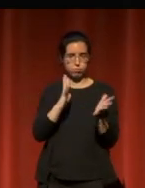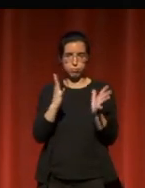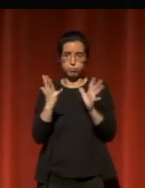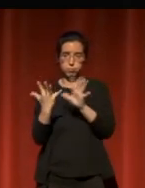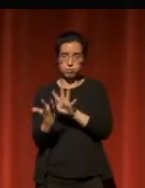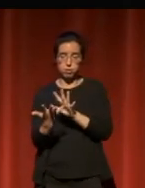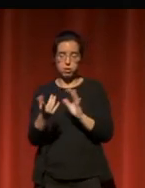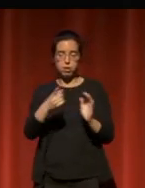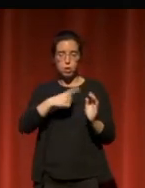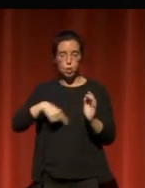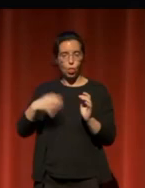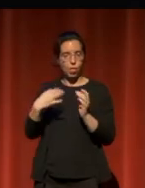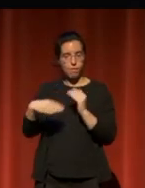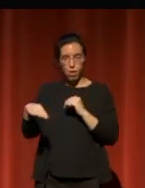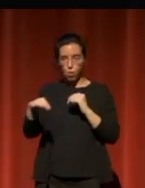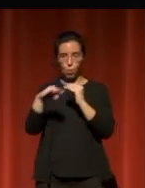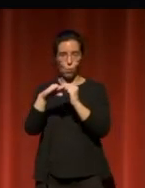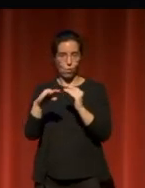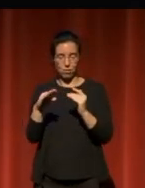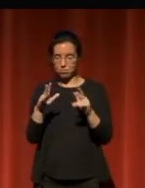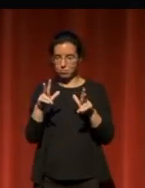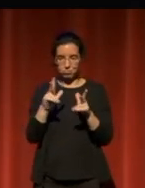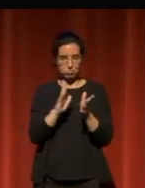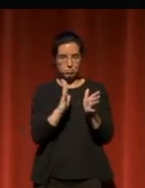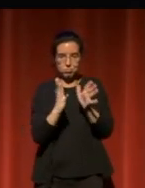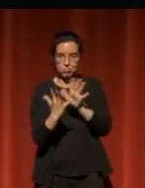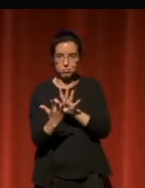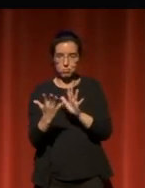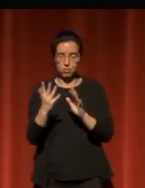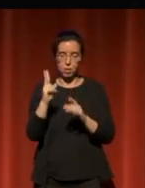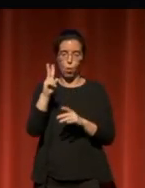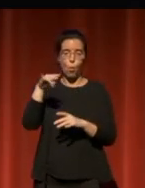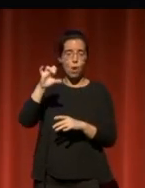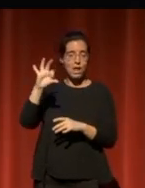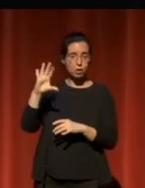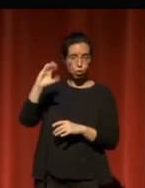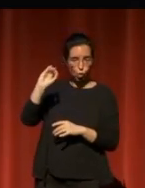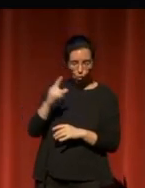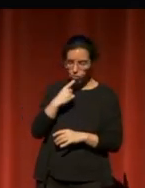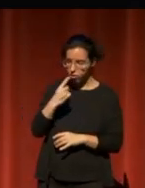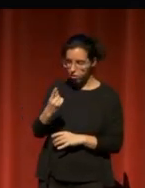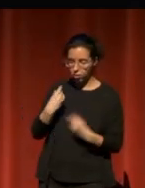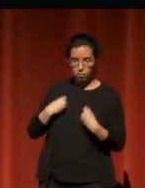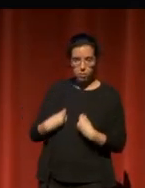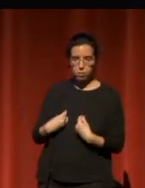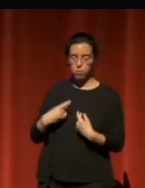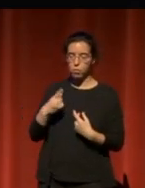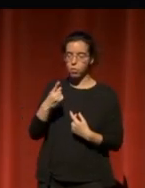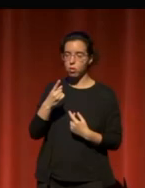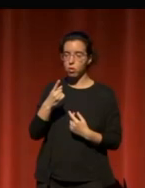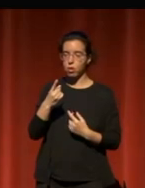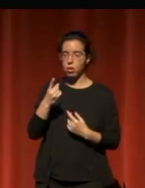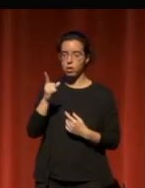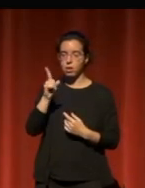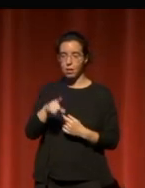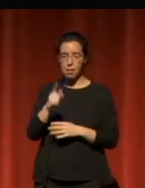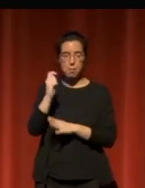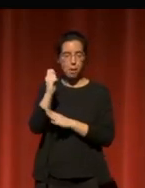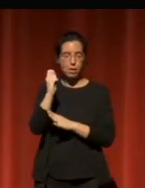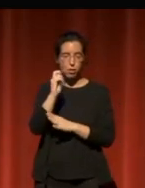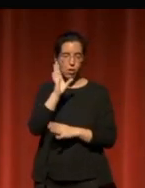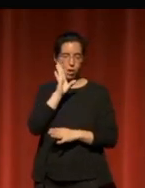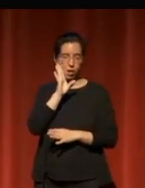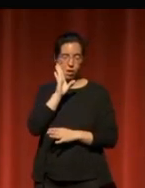nos hemos de adecuar a ello. Nos lo dice el manifiesto de la UNESCO, que se aprobó el año 2022, en la cual, como decía antes